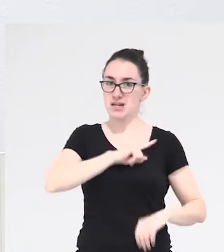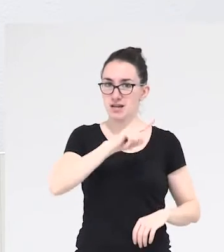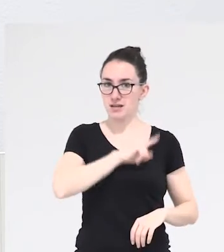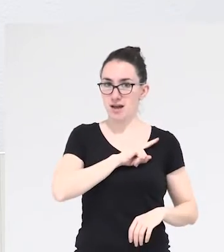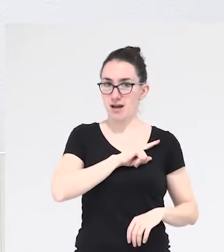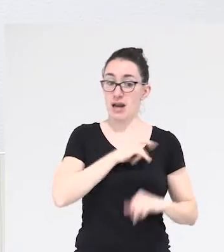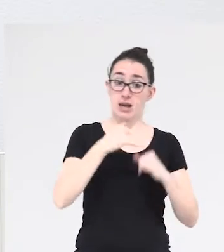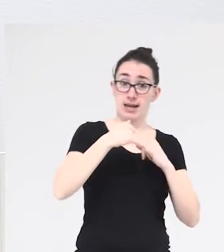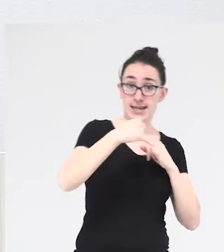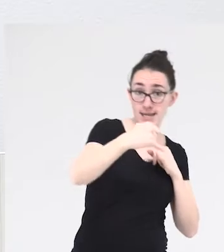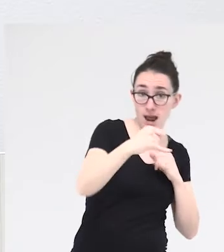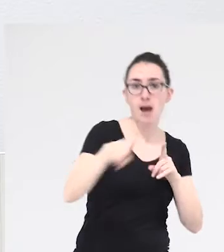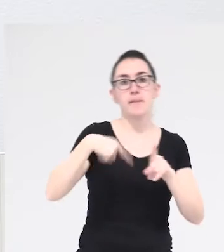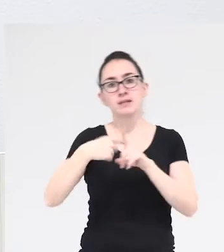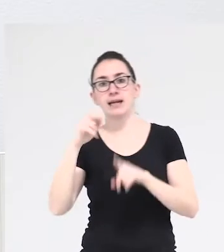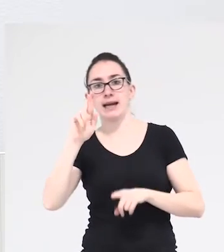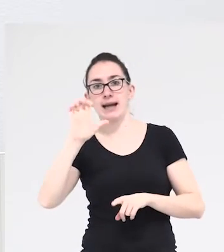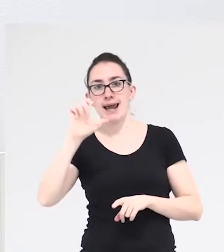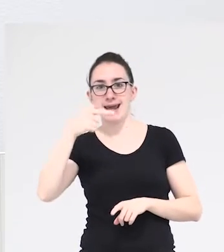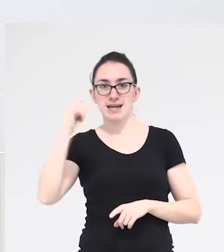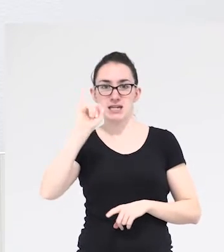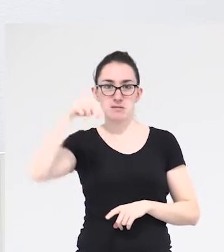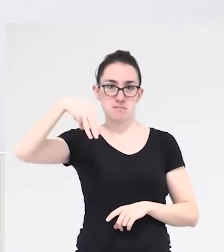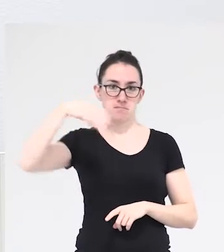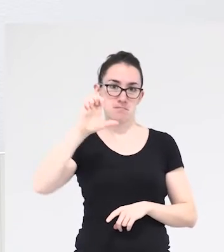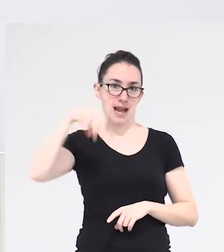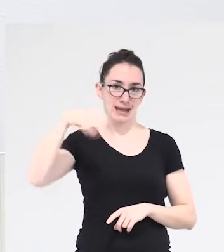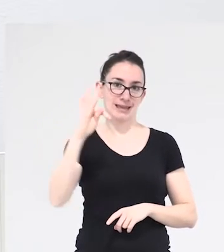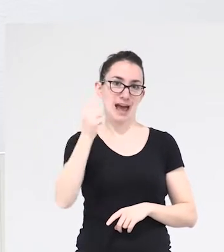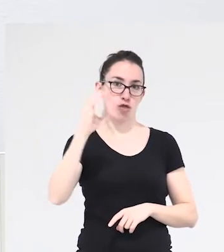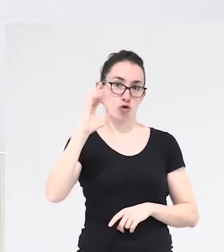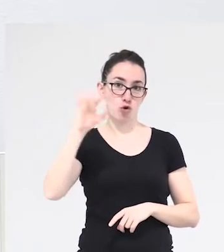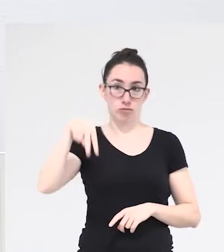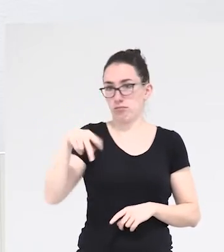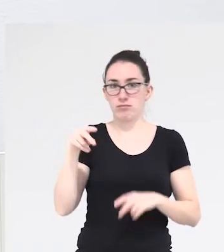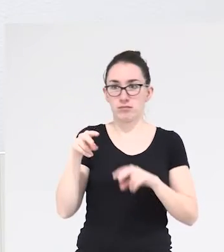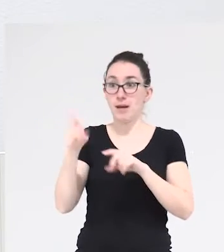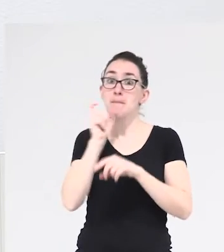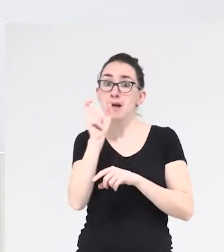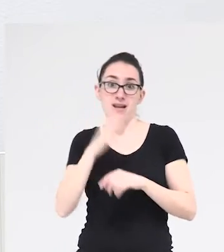y la regimentación, ¿no? Entonces,